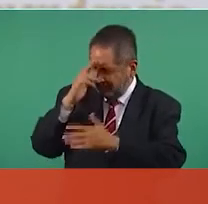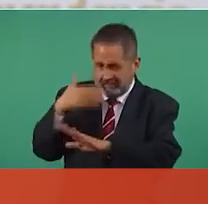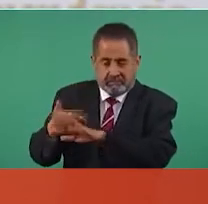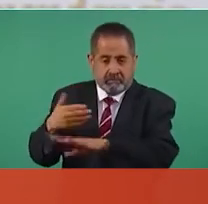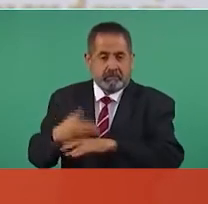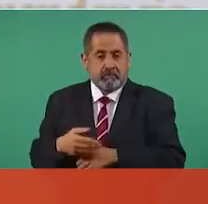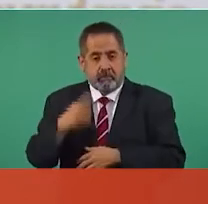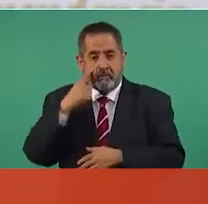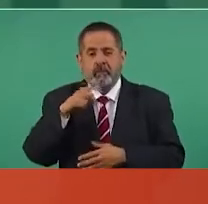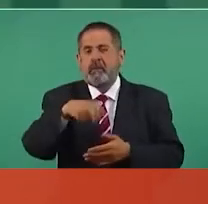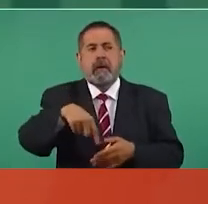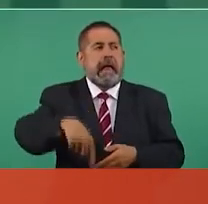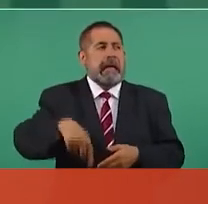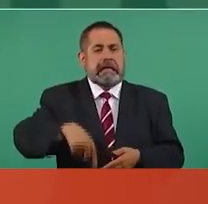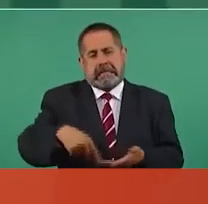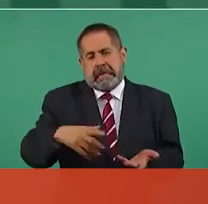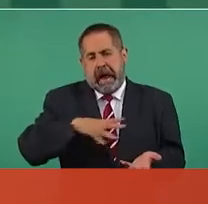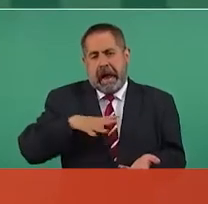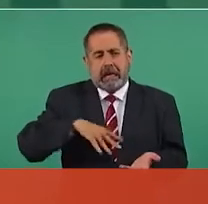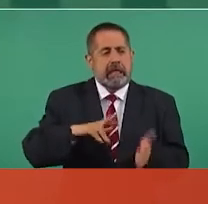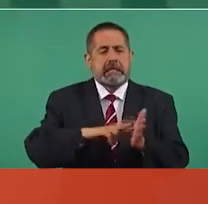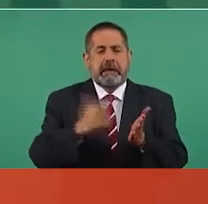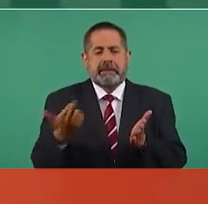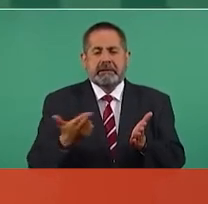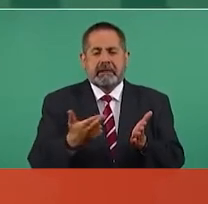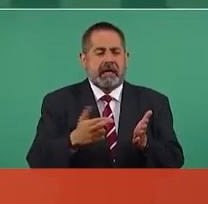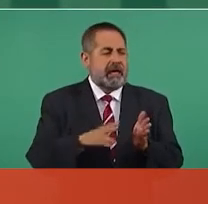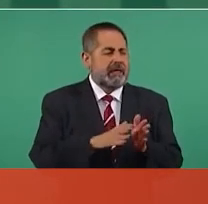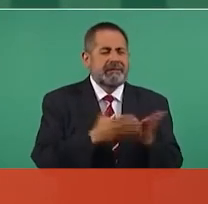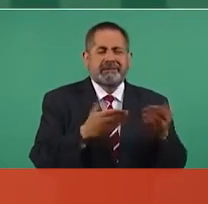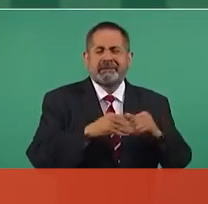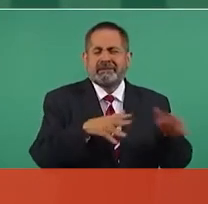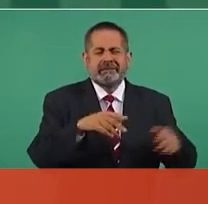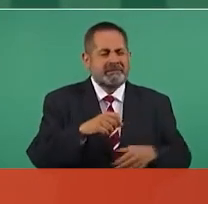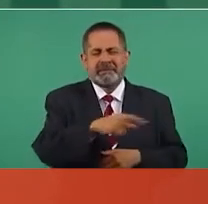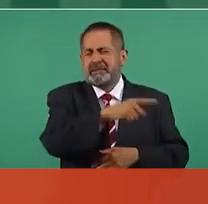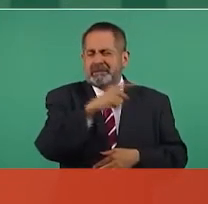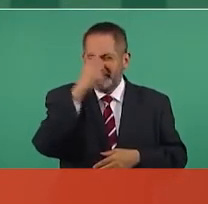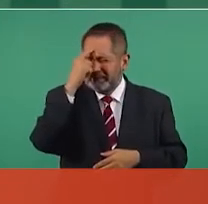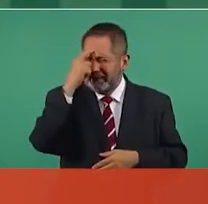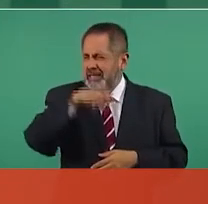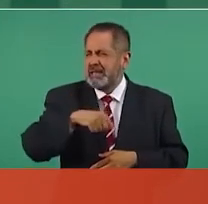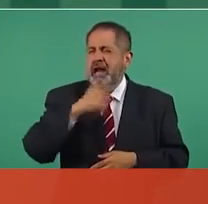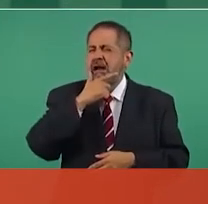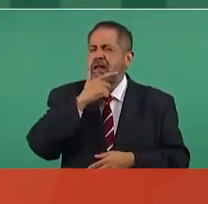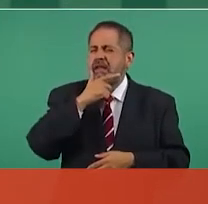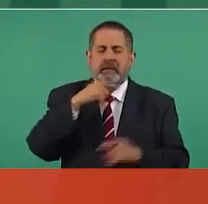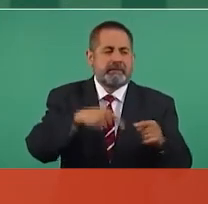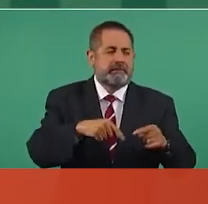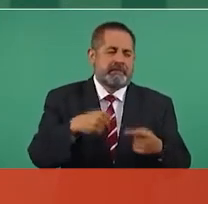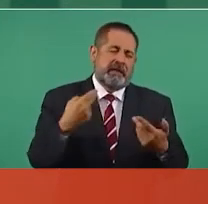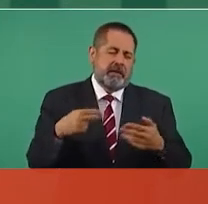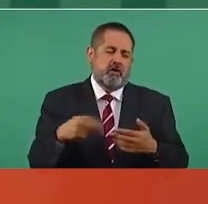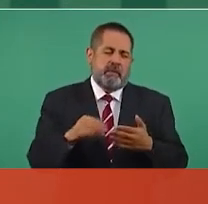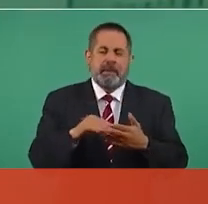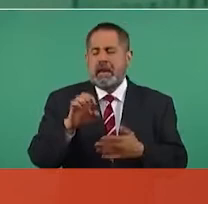la revista esta de el Reino Unido, The